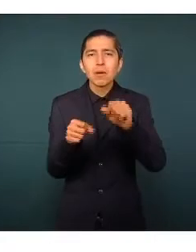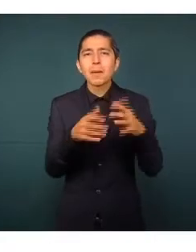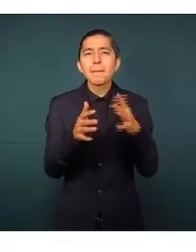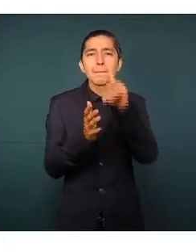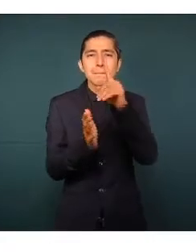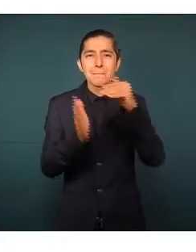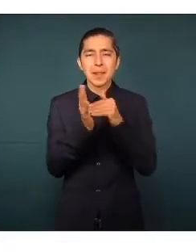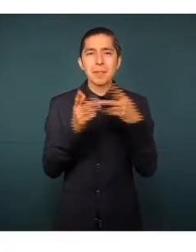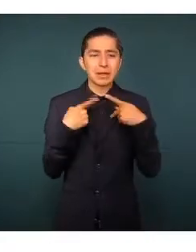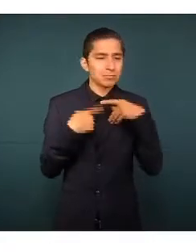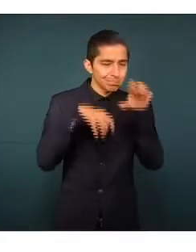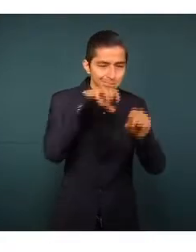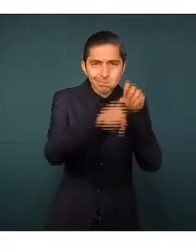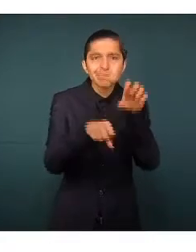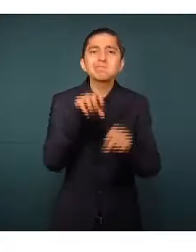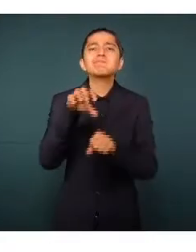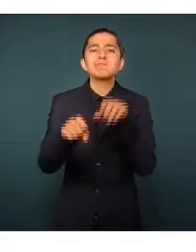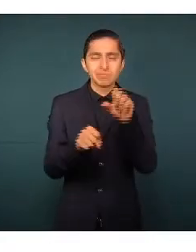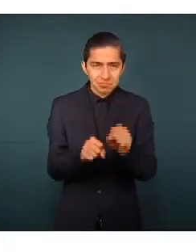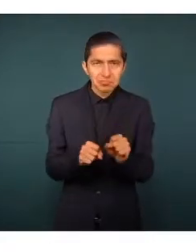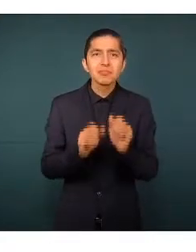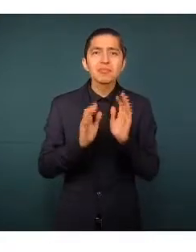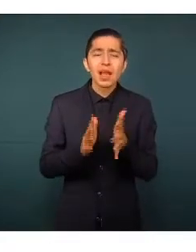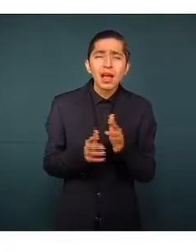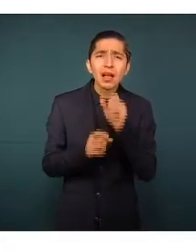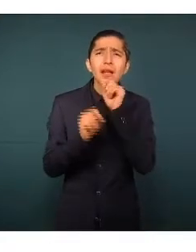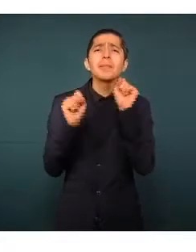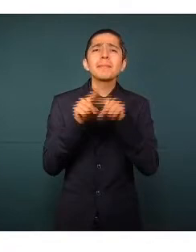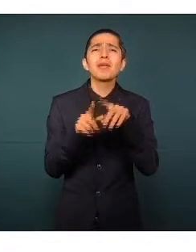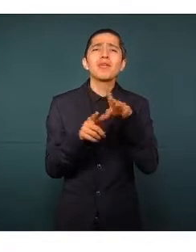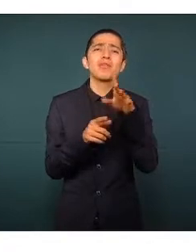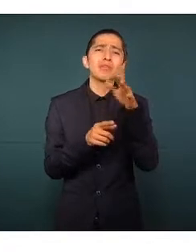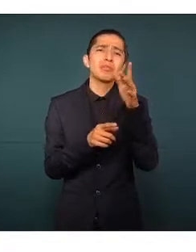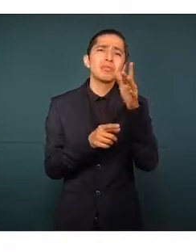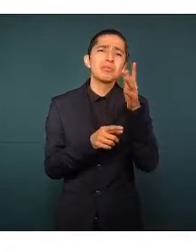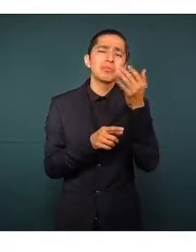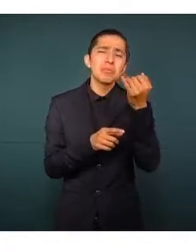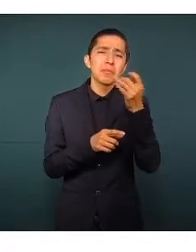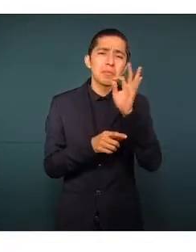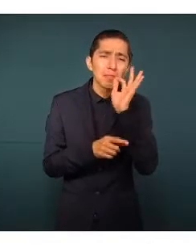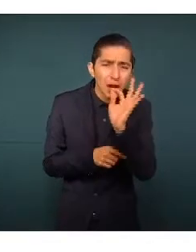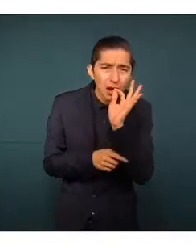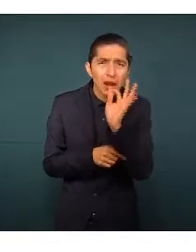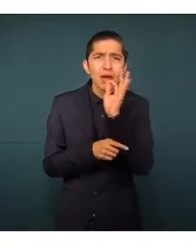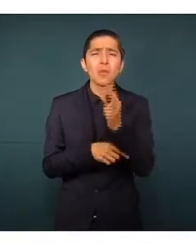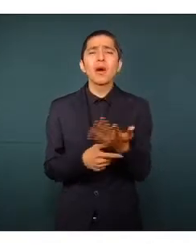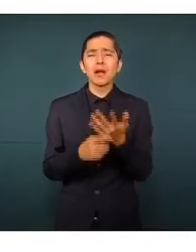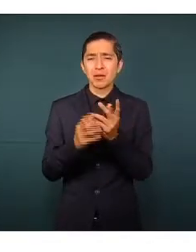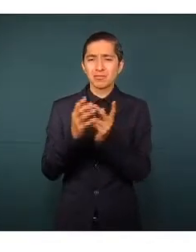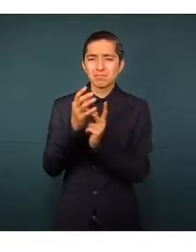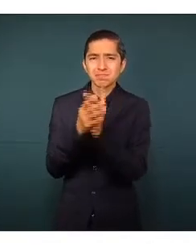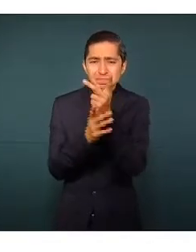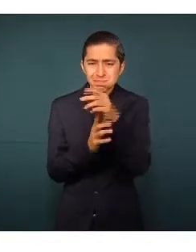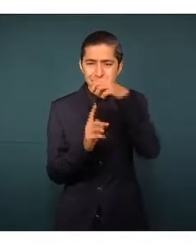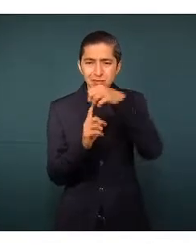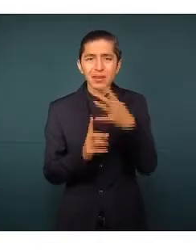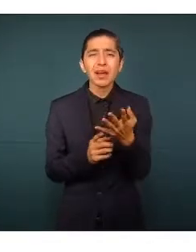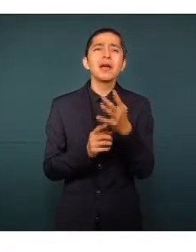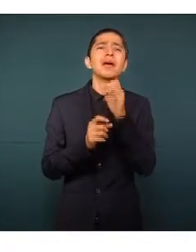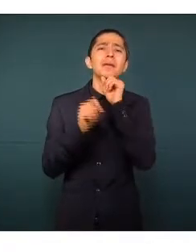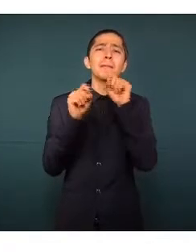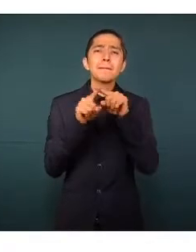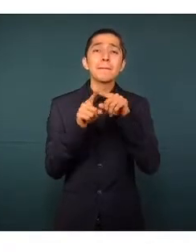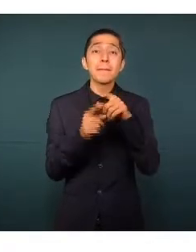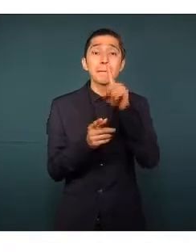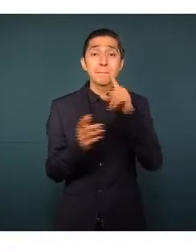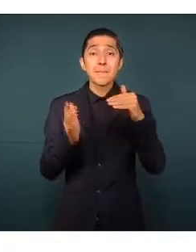1,000 detenidos, aseguramientos de droga, de marihuana, de amapola, de armas, más de